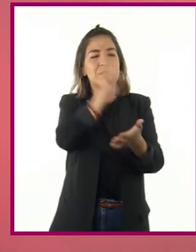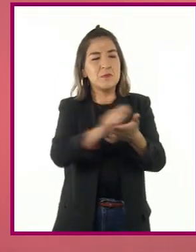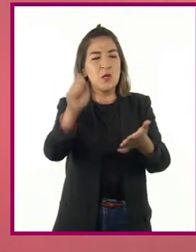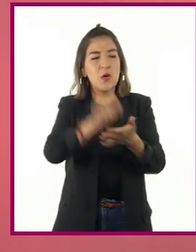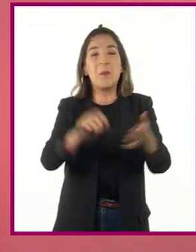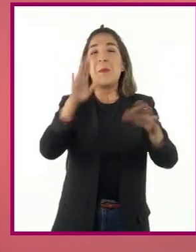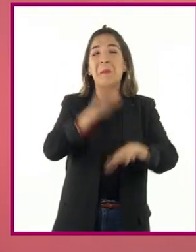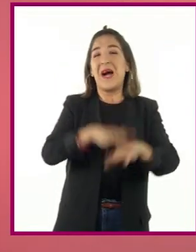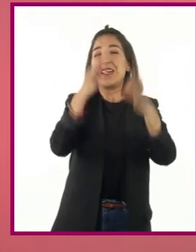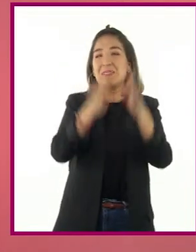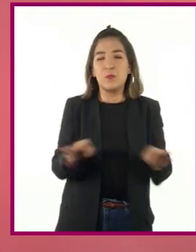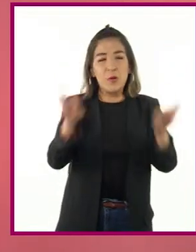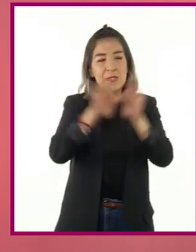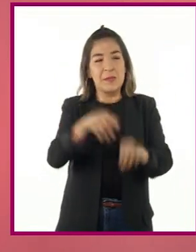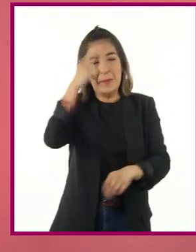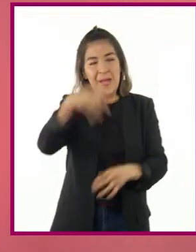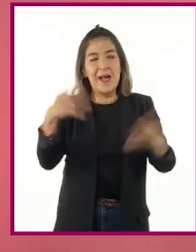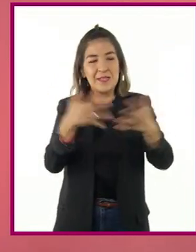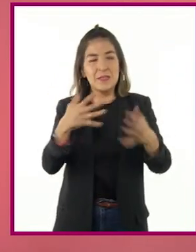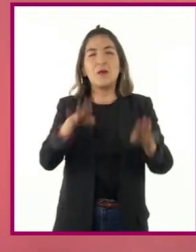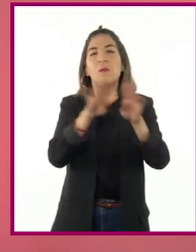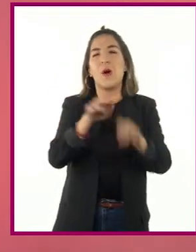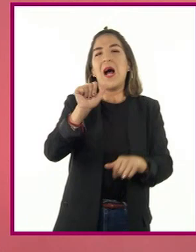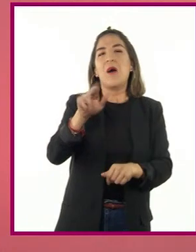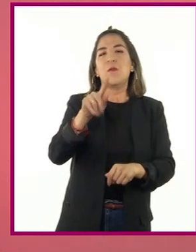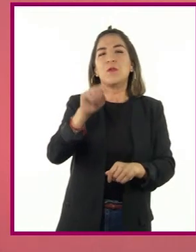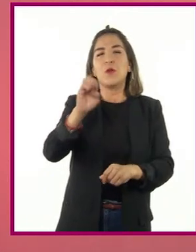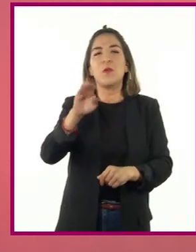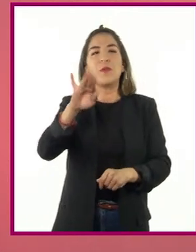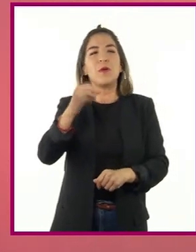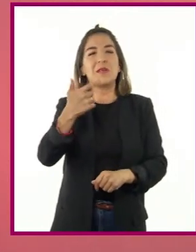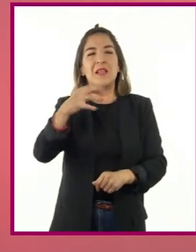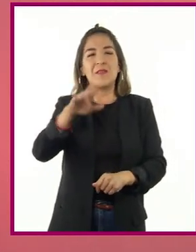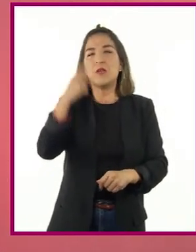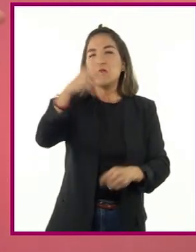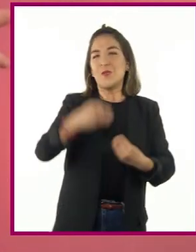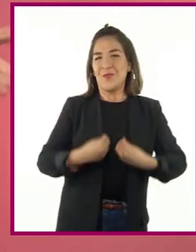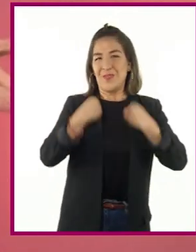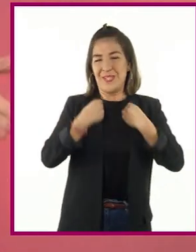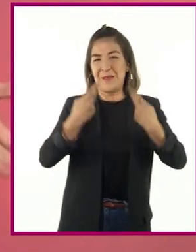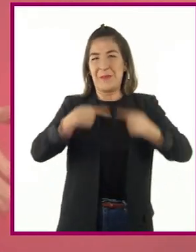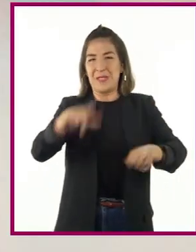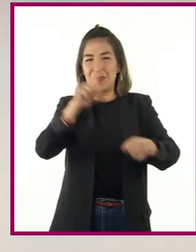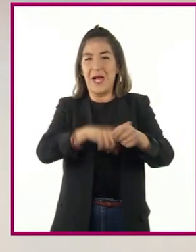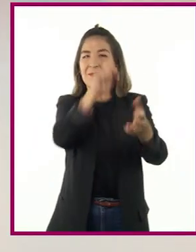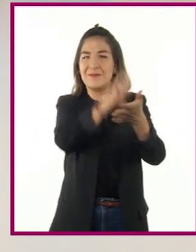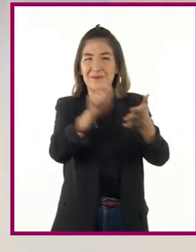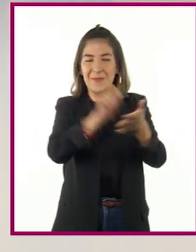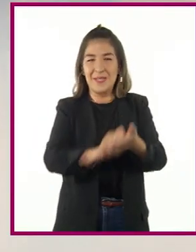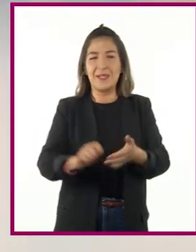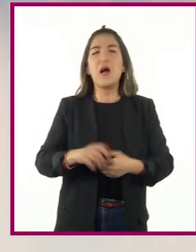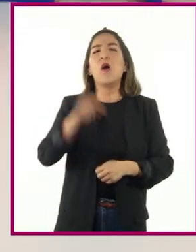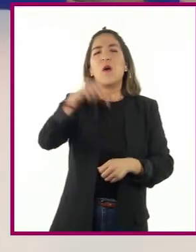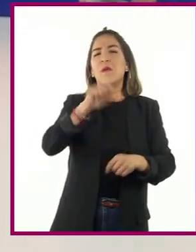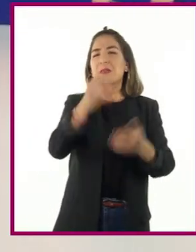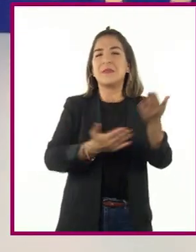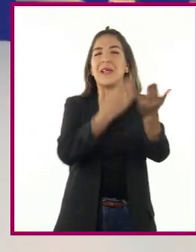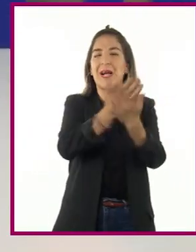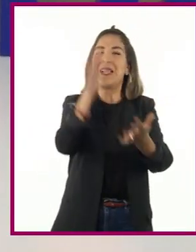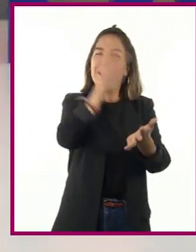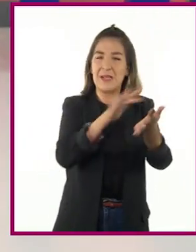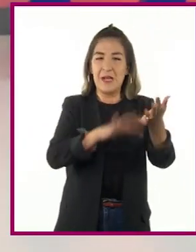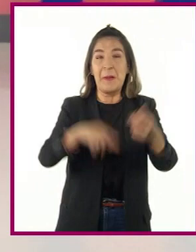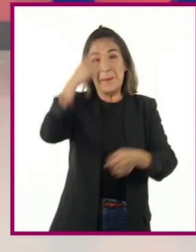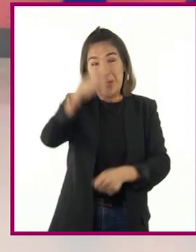relevantes de su vida para elaborar una autobiografía. Y el propósito fue leer autobiografías. Para continuar